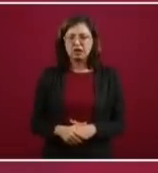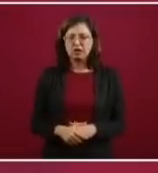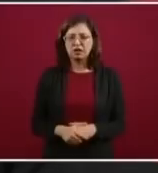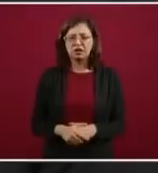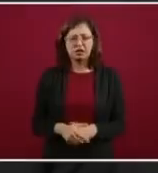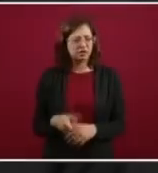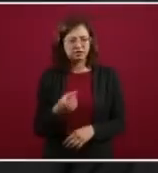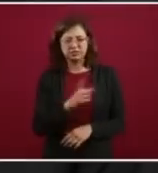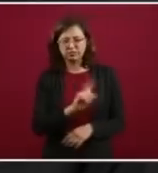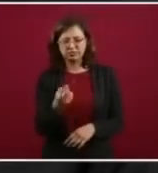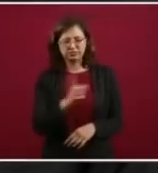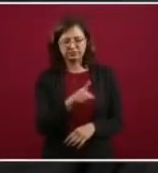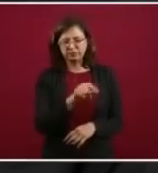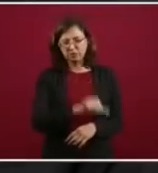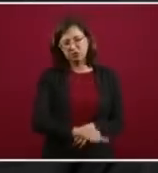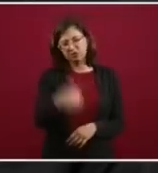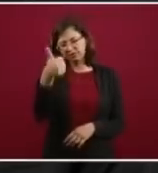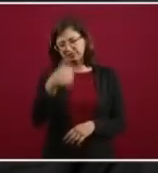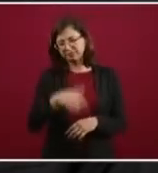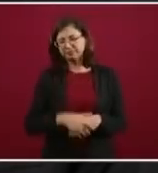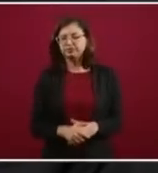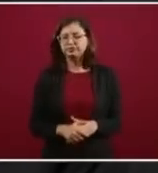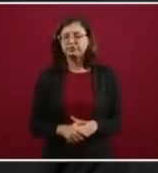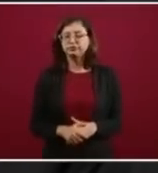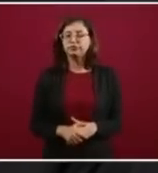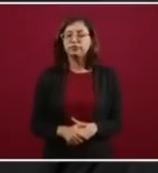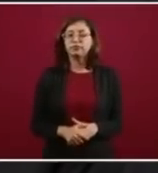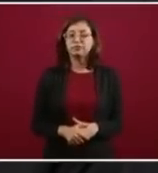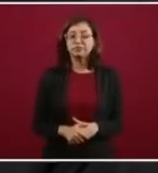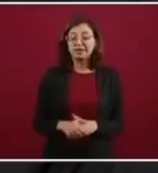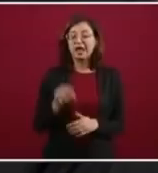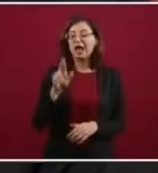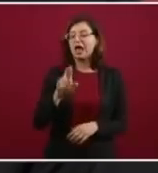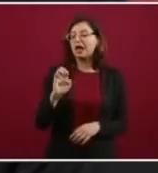No, esa es otra. Repsol